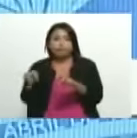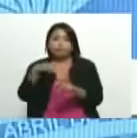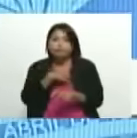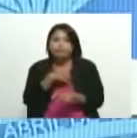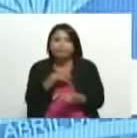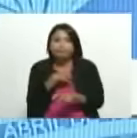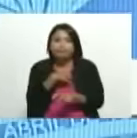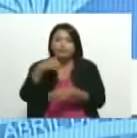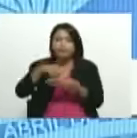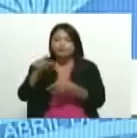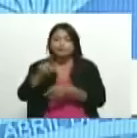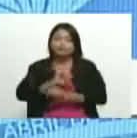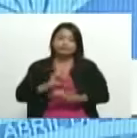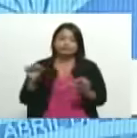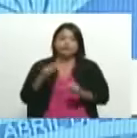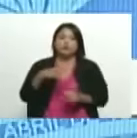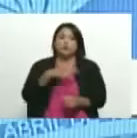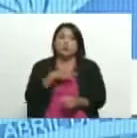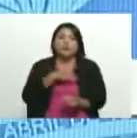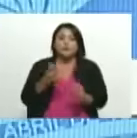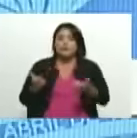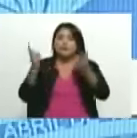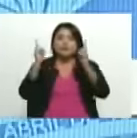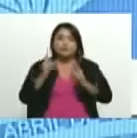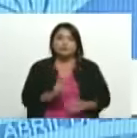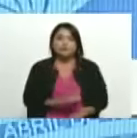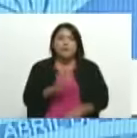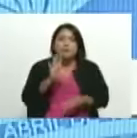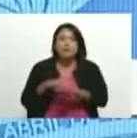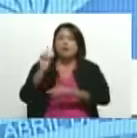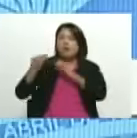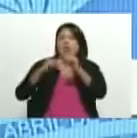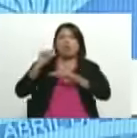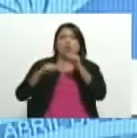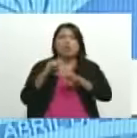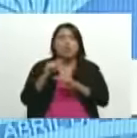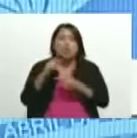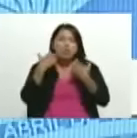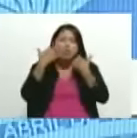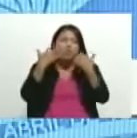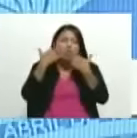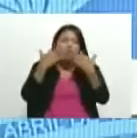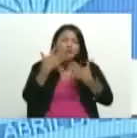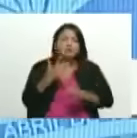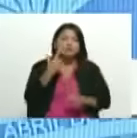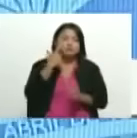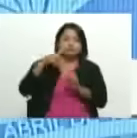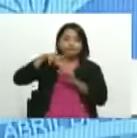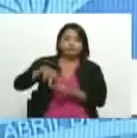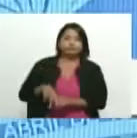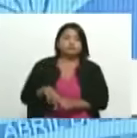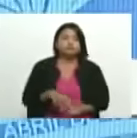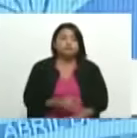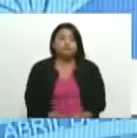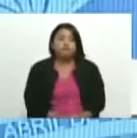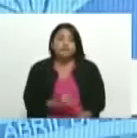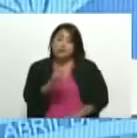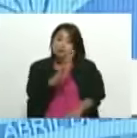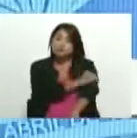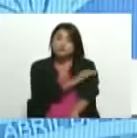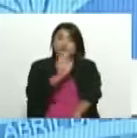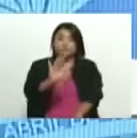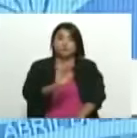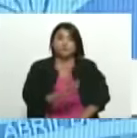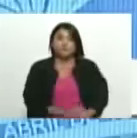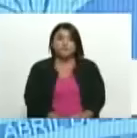pudo bajar, no lo dejaron, porque lo iban a insultar y lo iban a humillar en público. El fascismo, que no